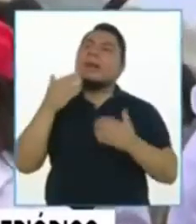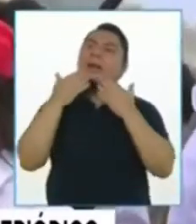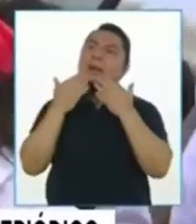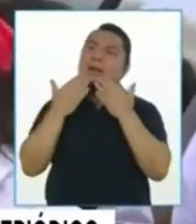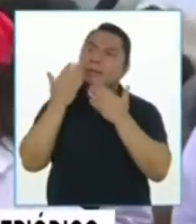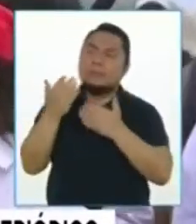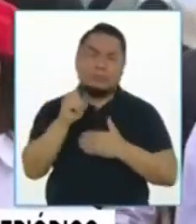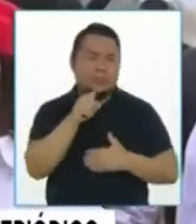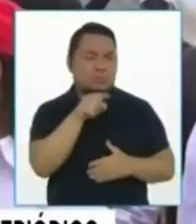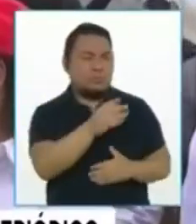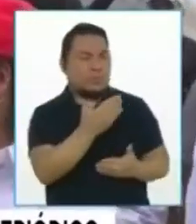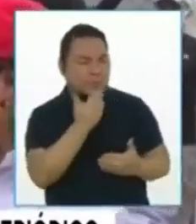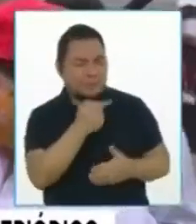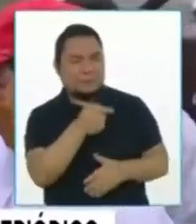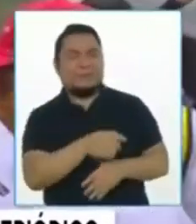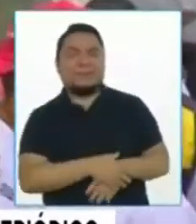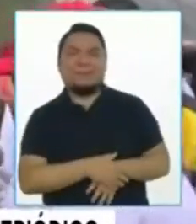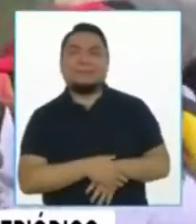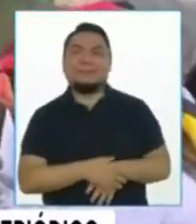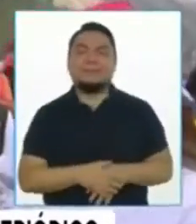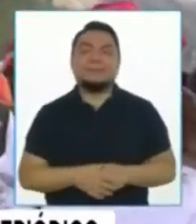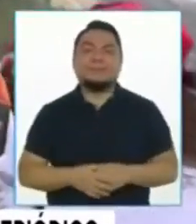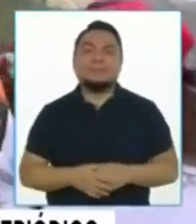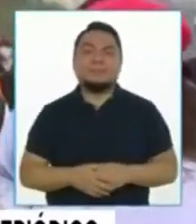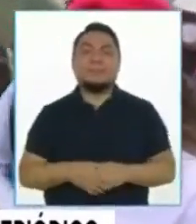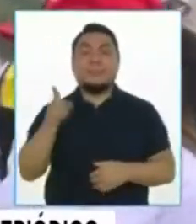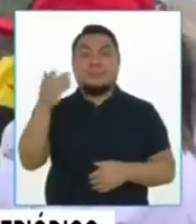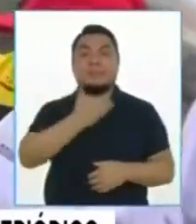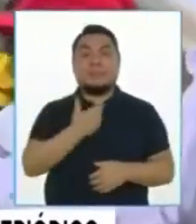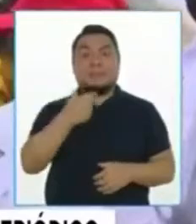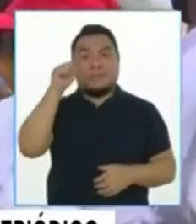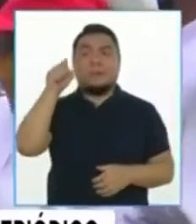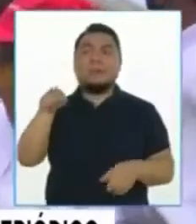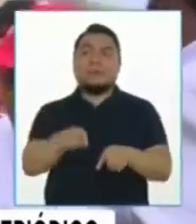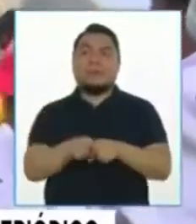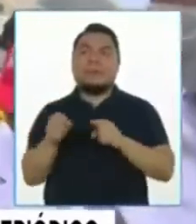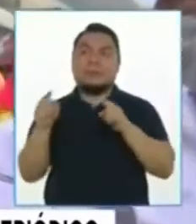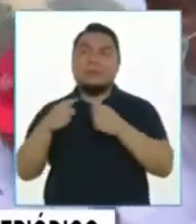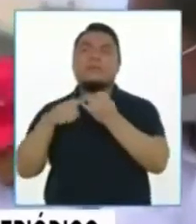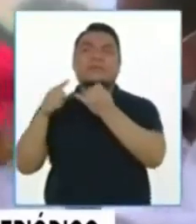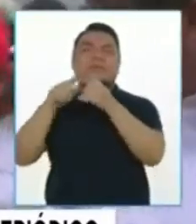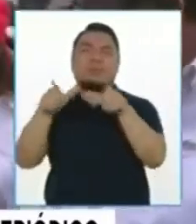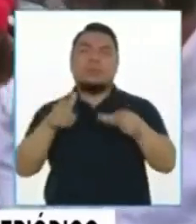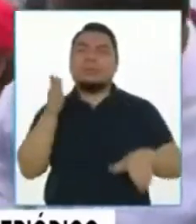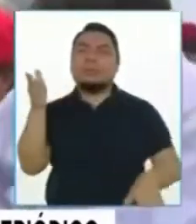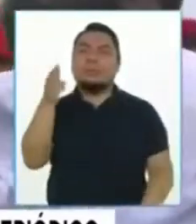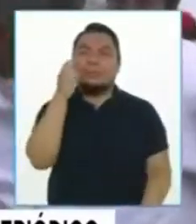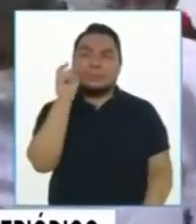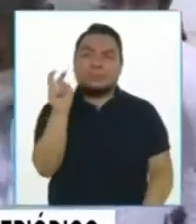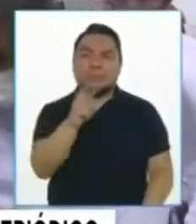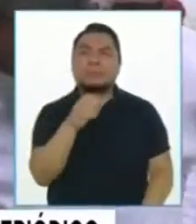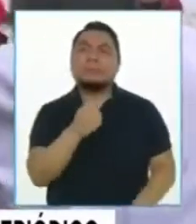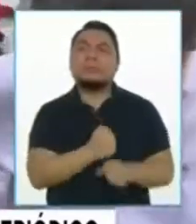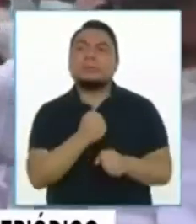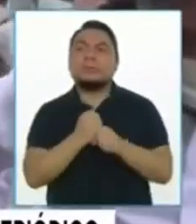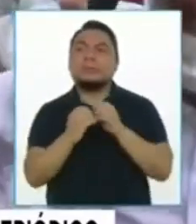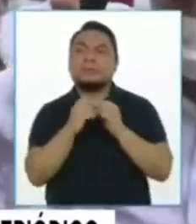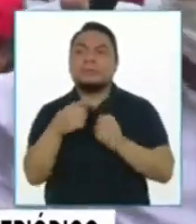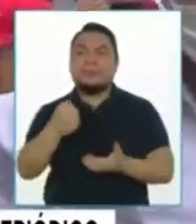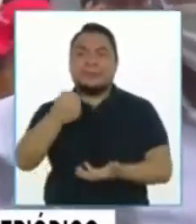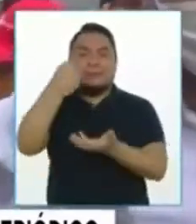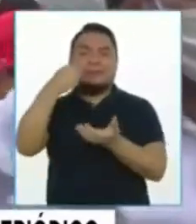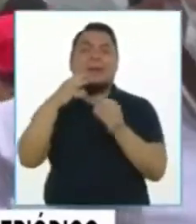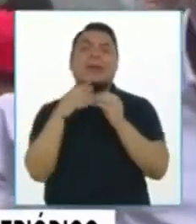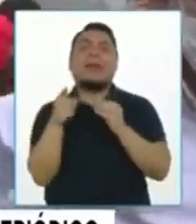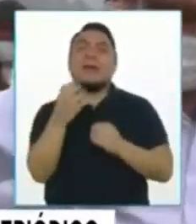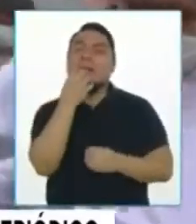que señalar que a tempranas horas el mandatario ha estado también supervisando las labores